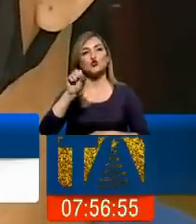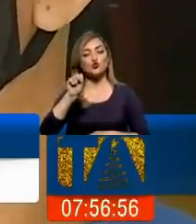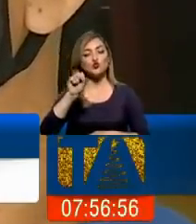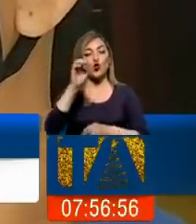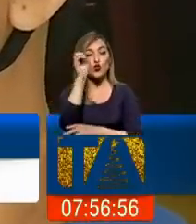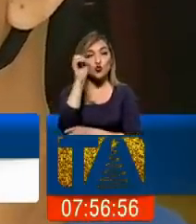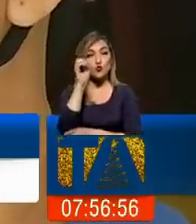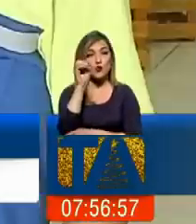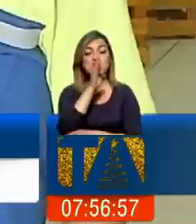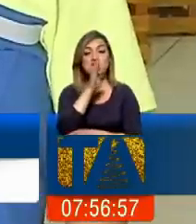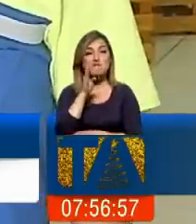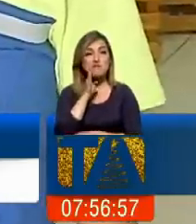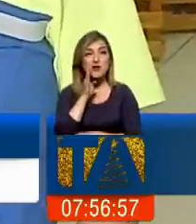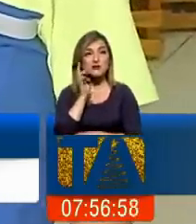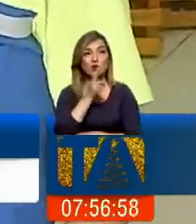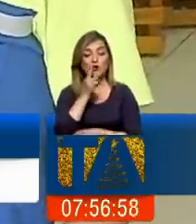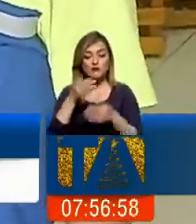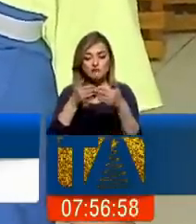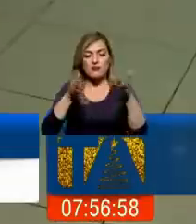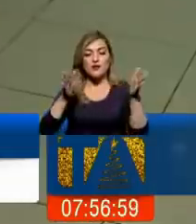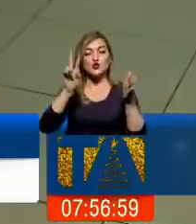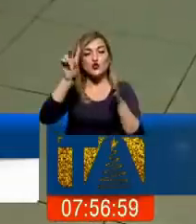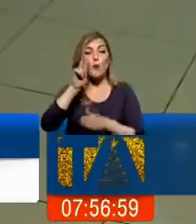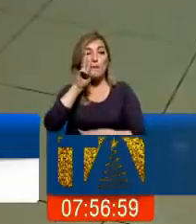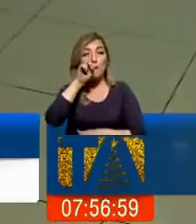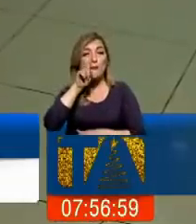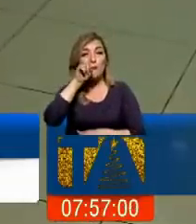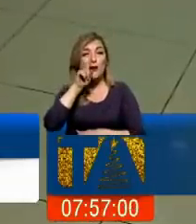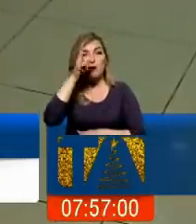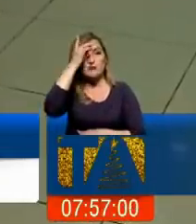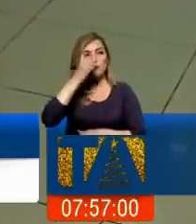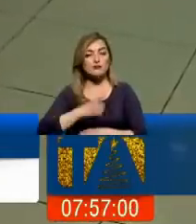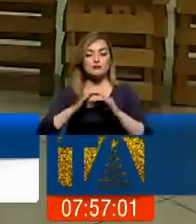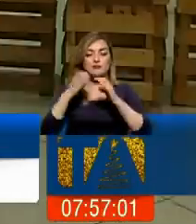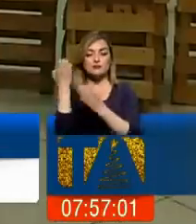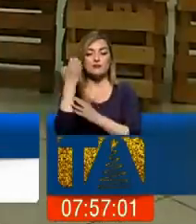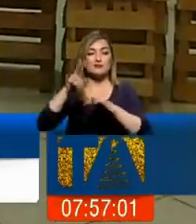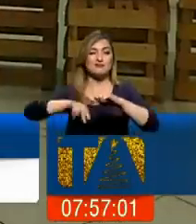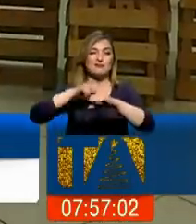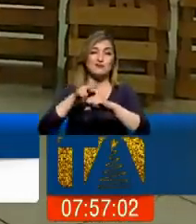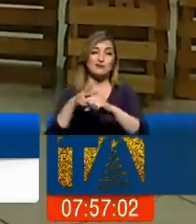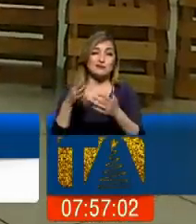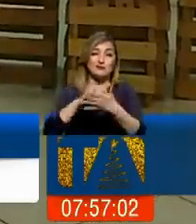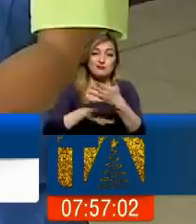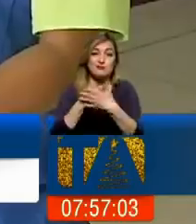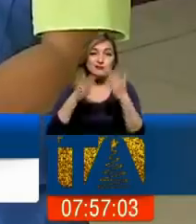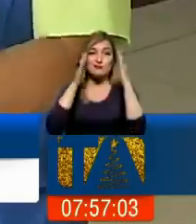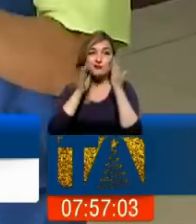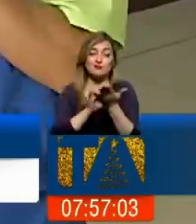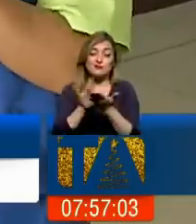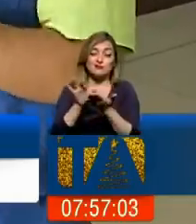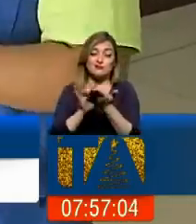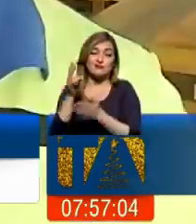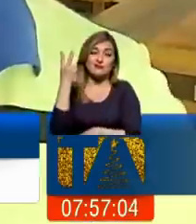Para estas fechas contrató a 2 empleadas más. Ayer, luego de conocer la decisión del COE Nacional de recortar los horarios de atención, tuvo